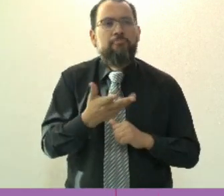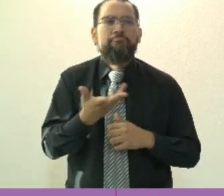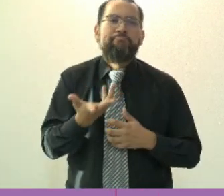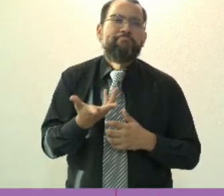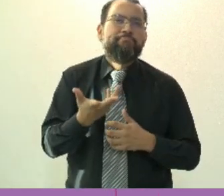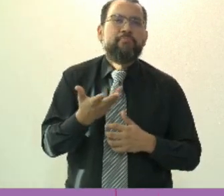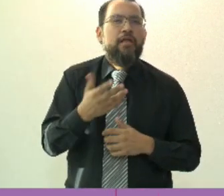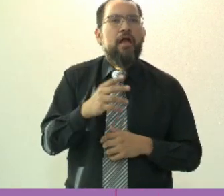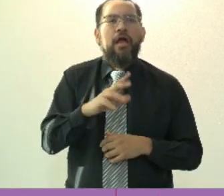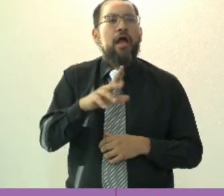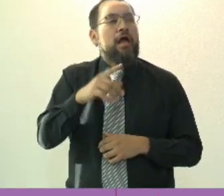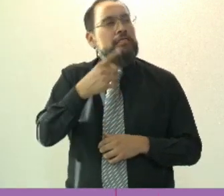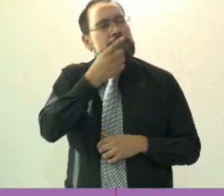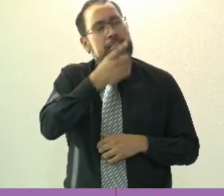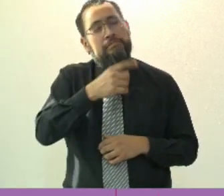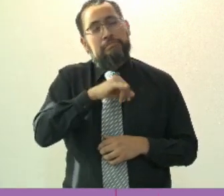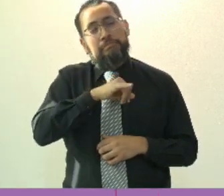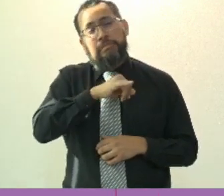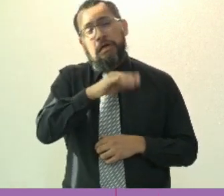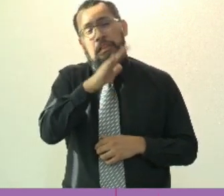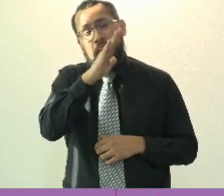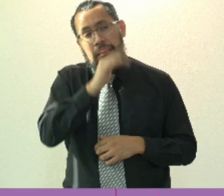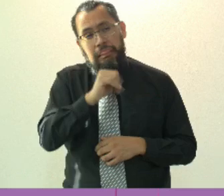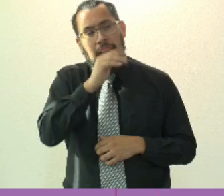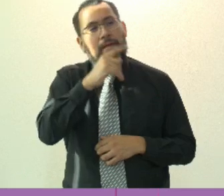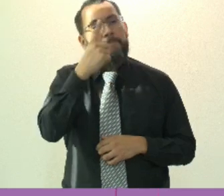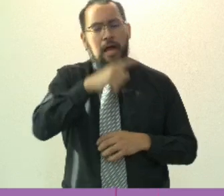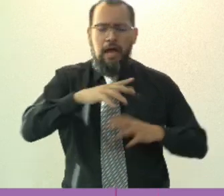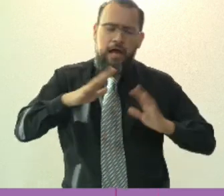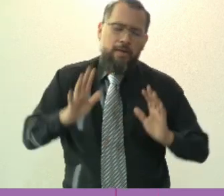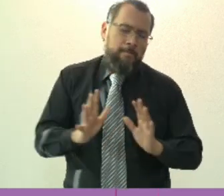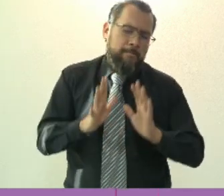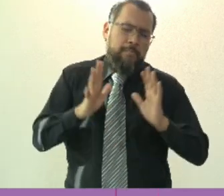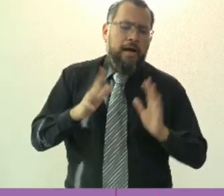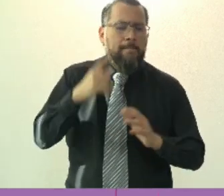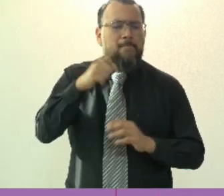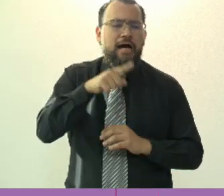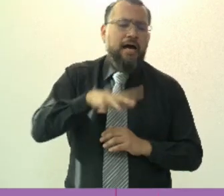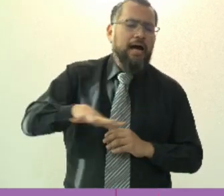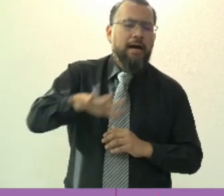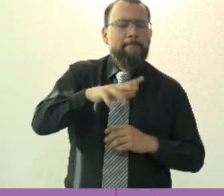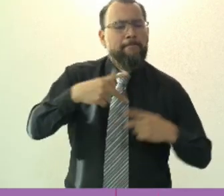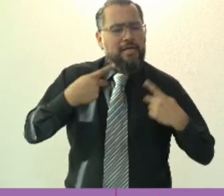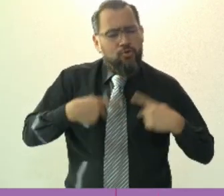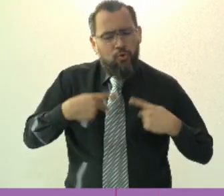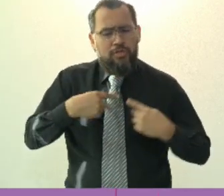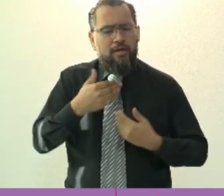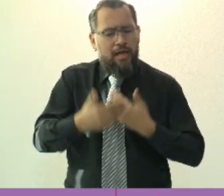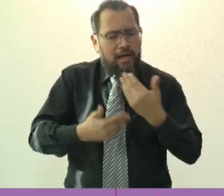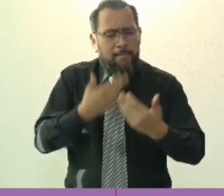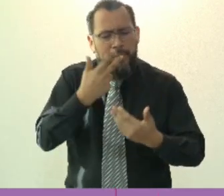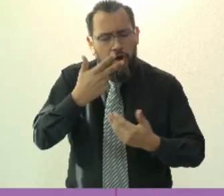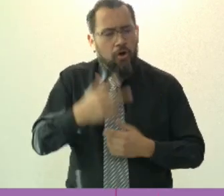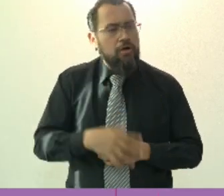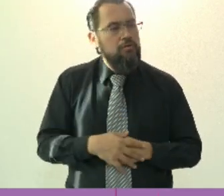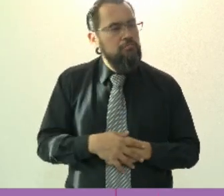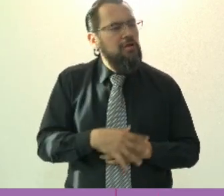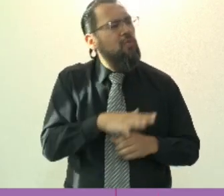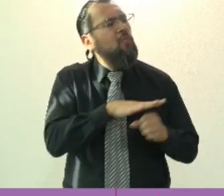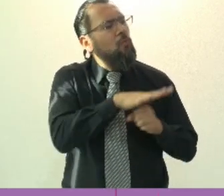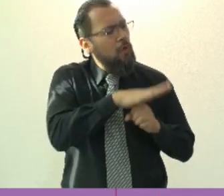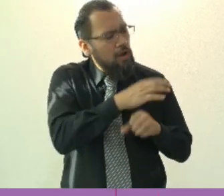vámonos al infinito y más allá para lograr el fomento económico que tanto necesita la gente del municipio. ¿Qué